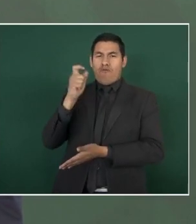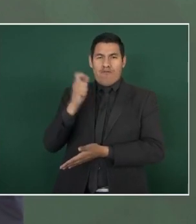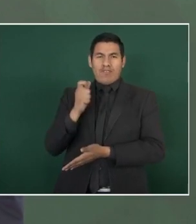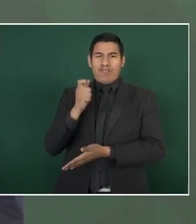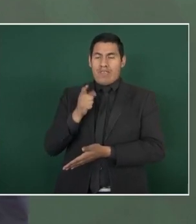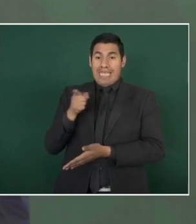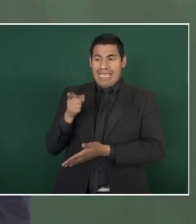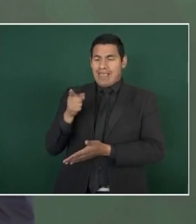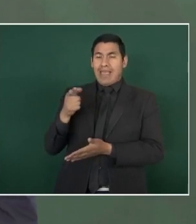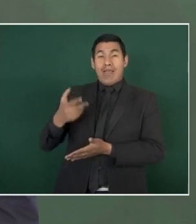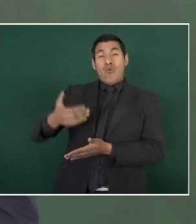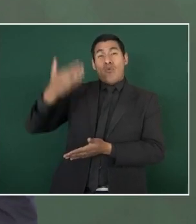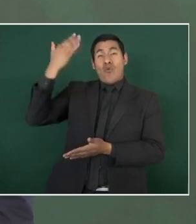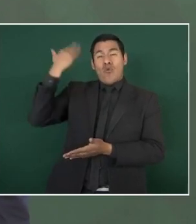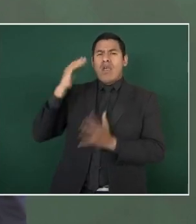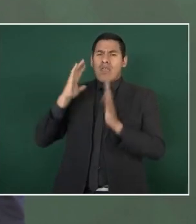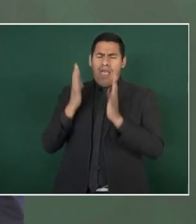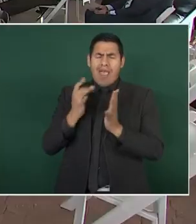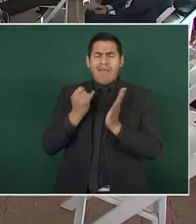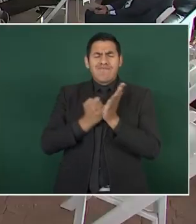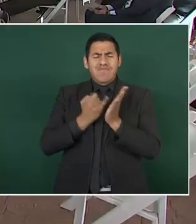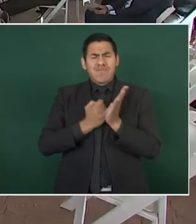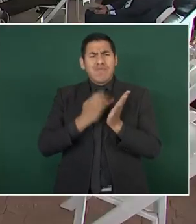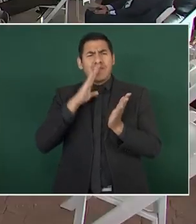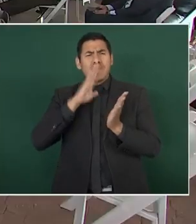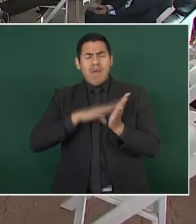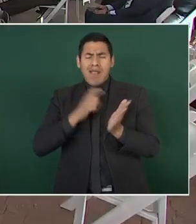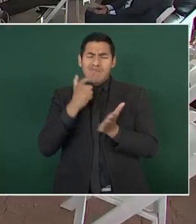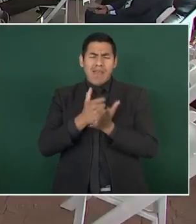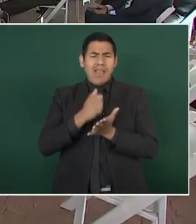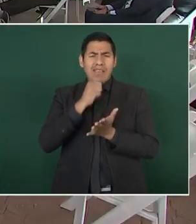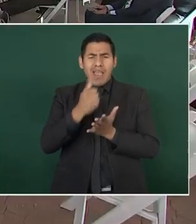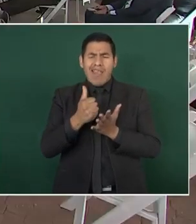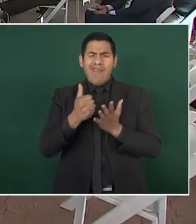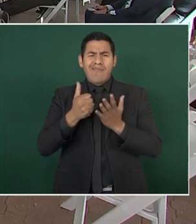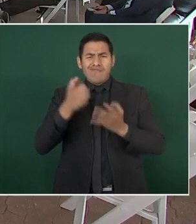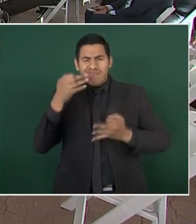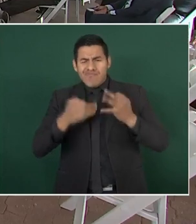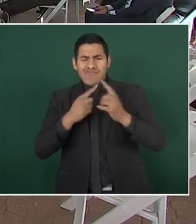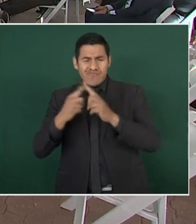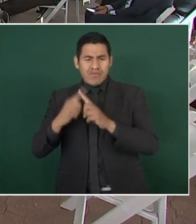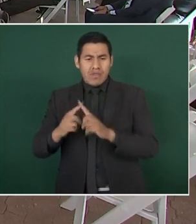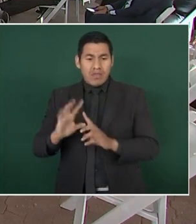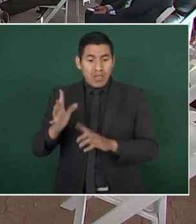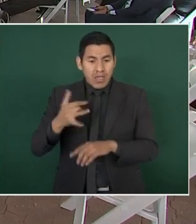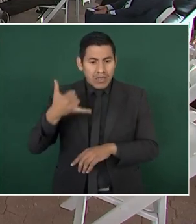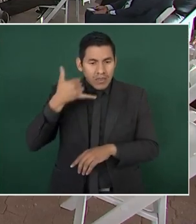litigio sobre estos impuestos. ¿Ya está?